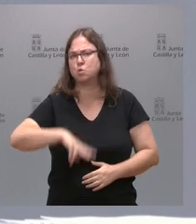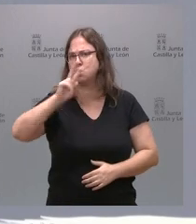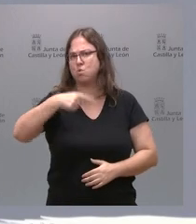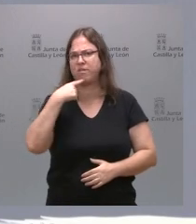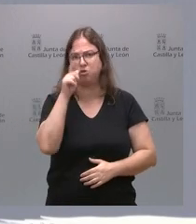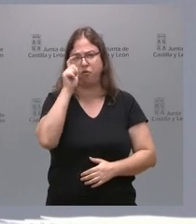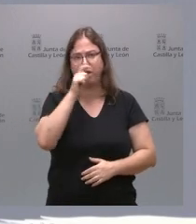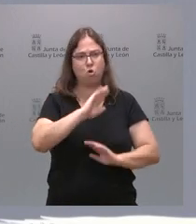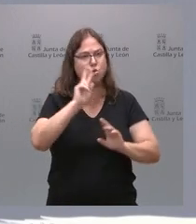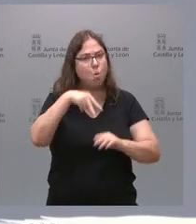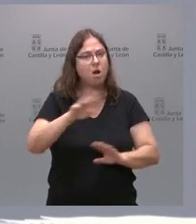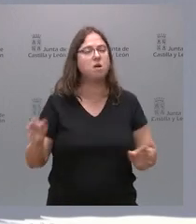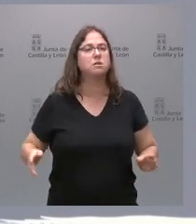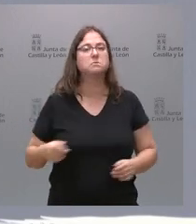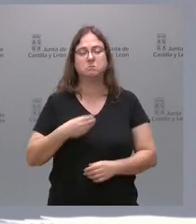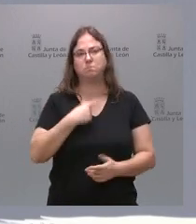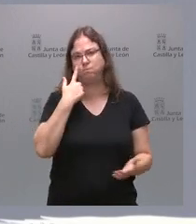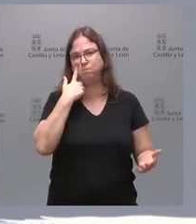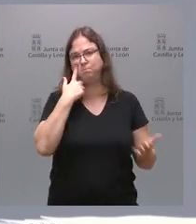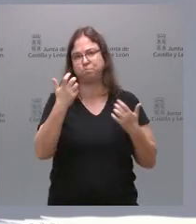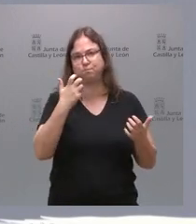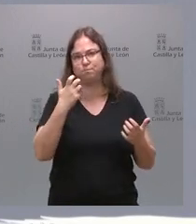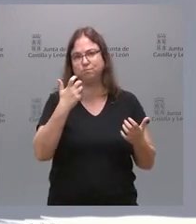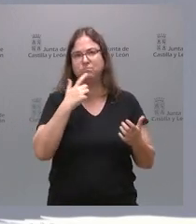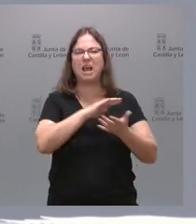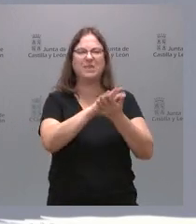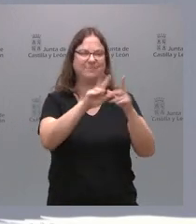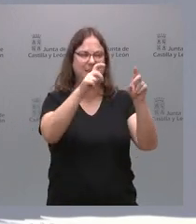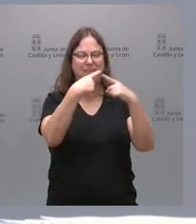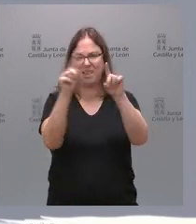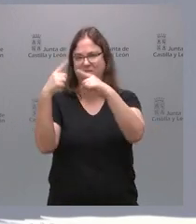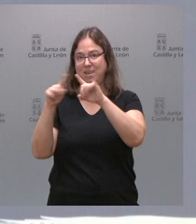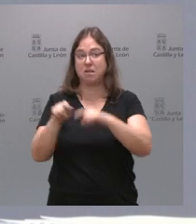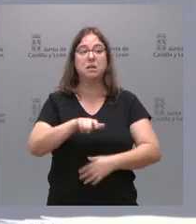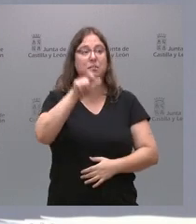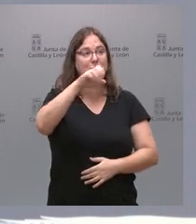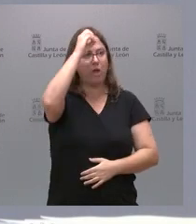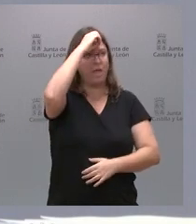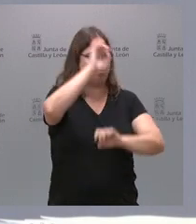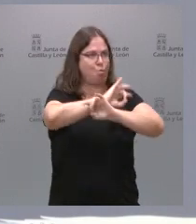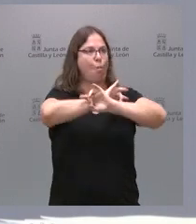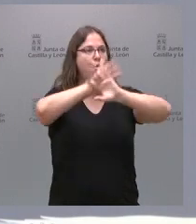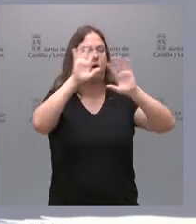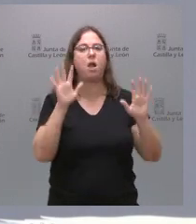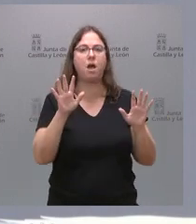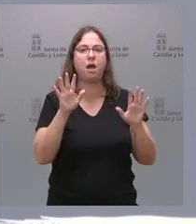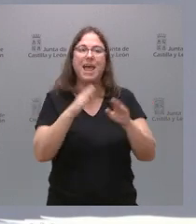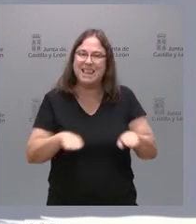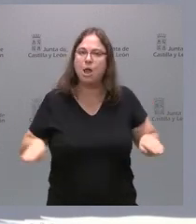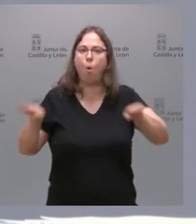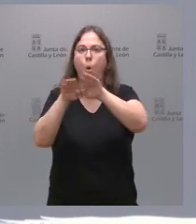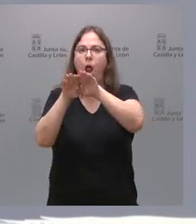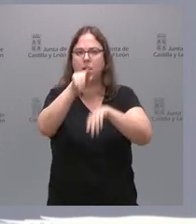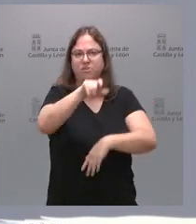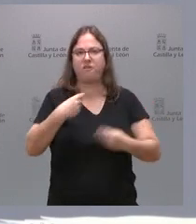tanto es muy evidente que hablamos de cuestiones muy distintas de alguien que tiene una idea muy clara de la igualdad entre